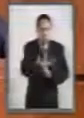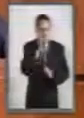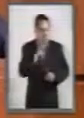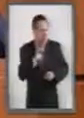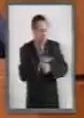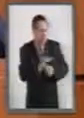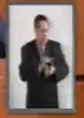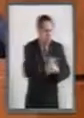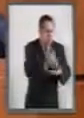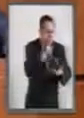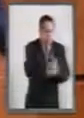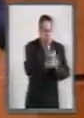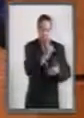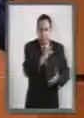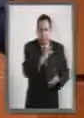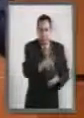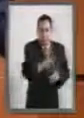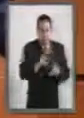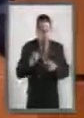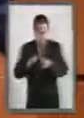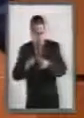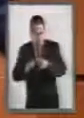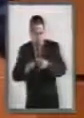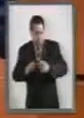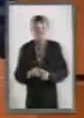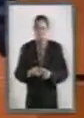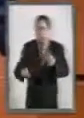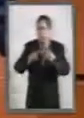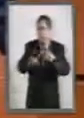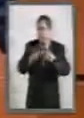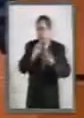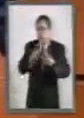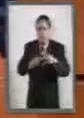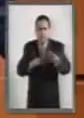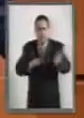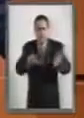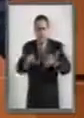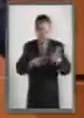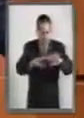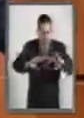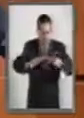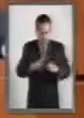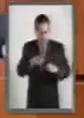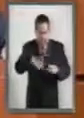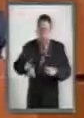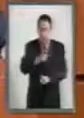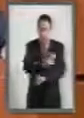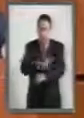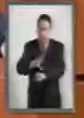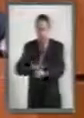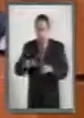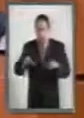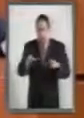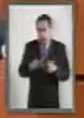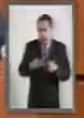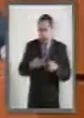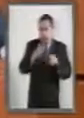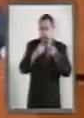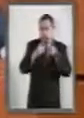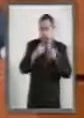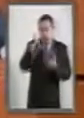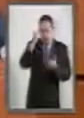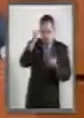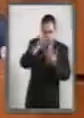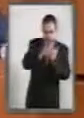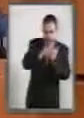funciones civiles. Plantea también la creación de un órgano colegiado como una instancia de coordinación que debe a su vez